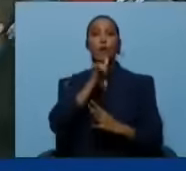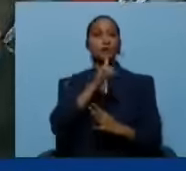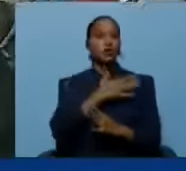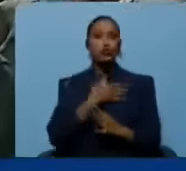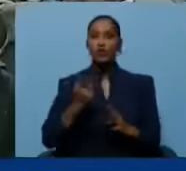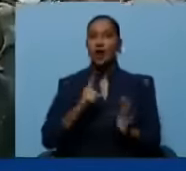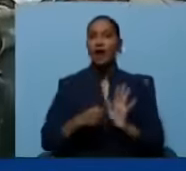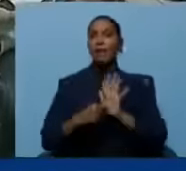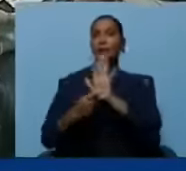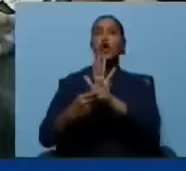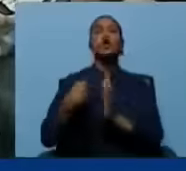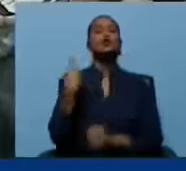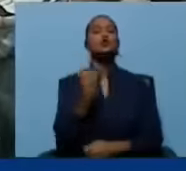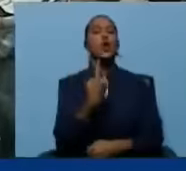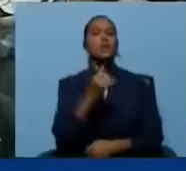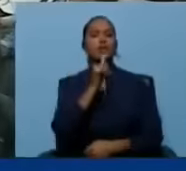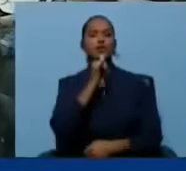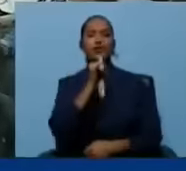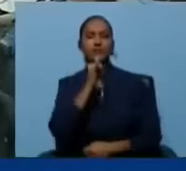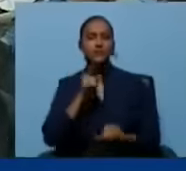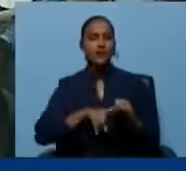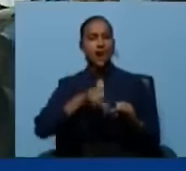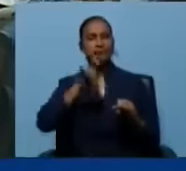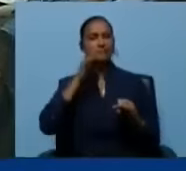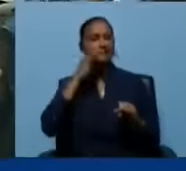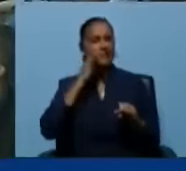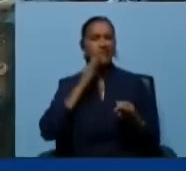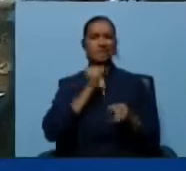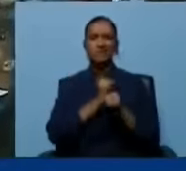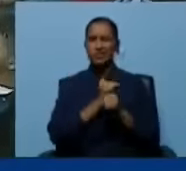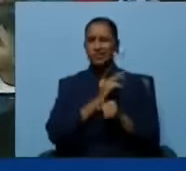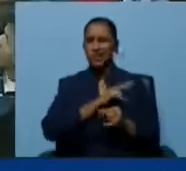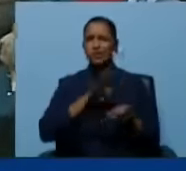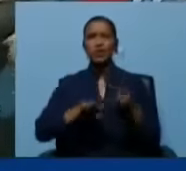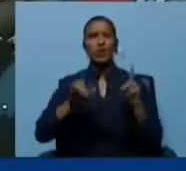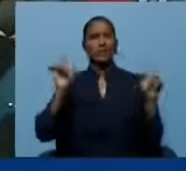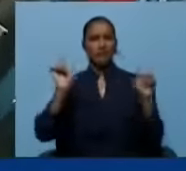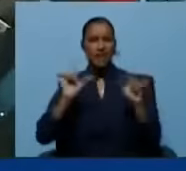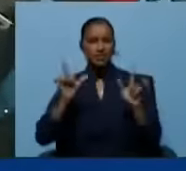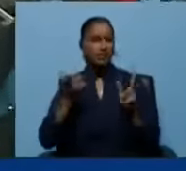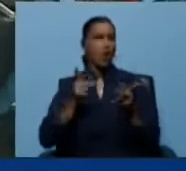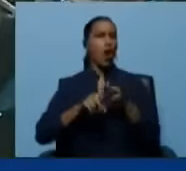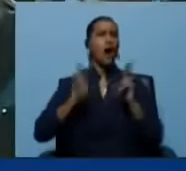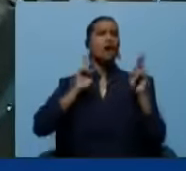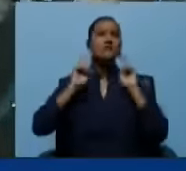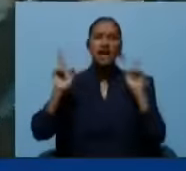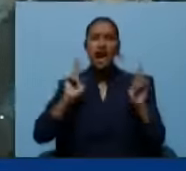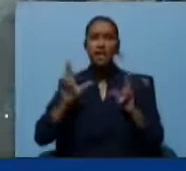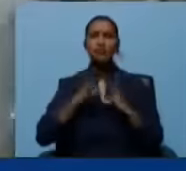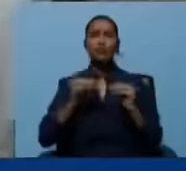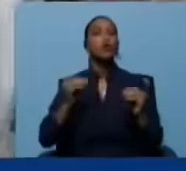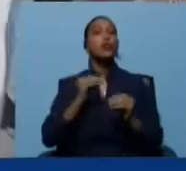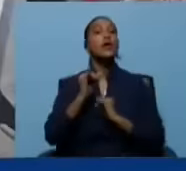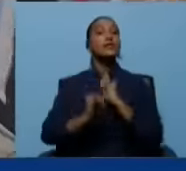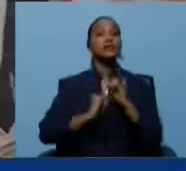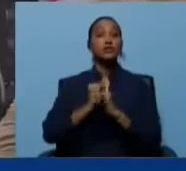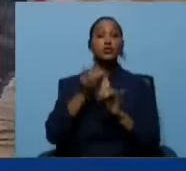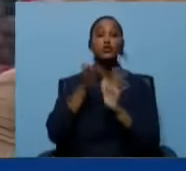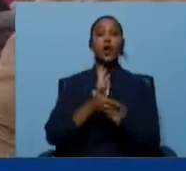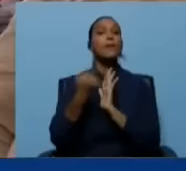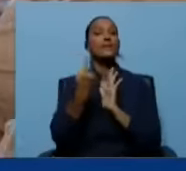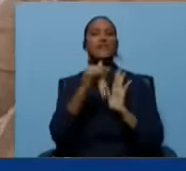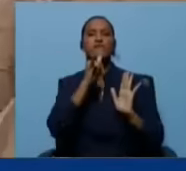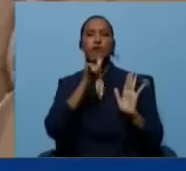sacan noticias en redes, cableras, portales y medios de comunicación internacionales que puedan cuestionar a